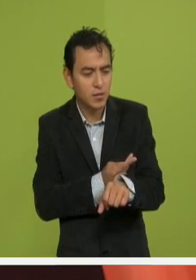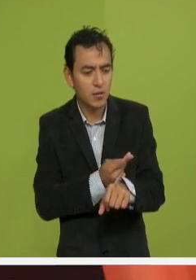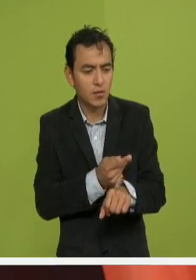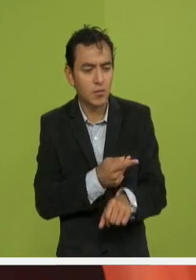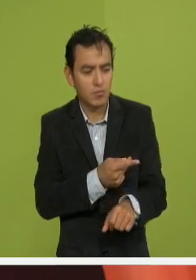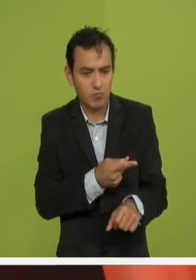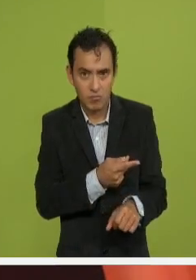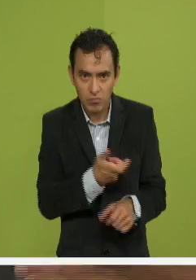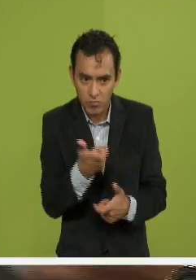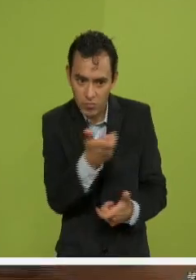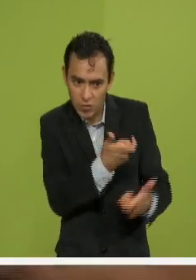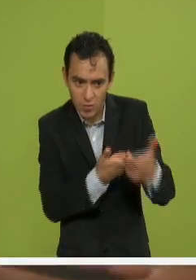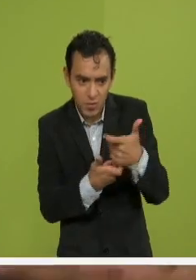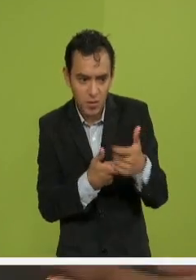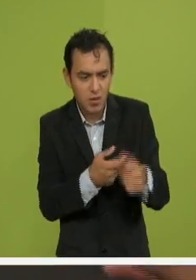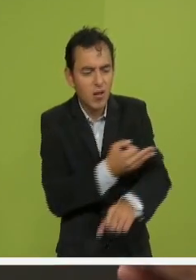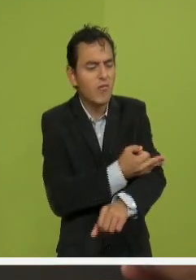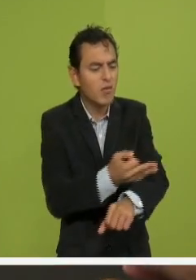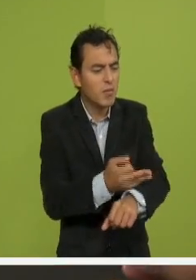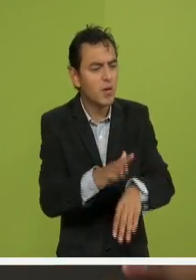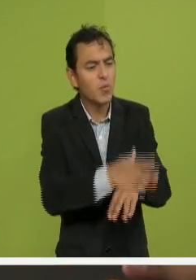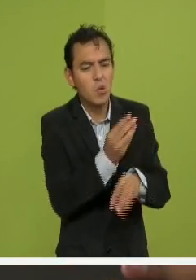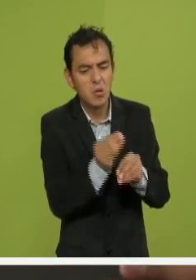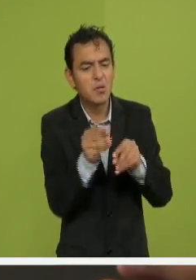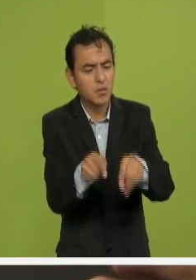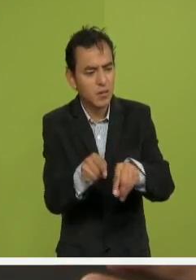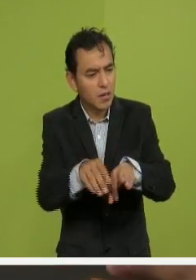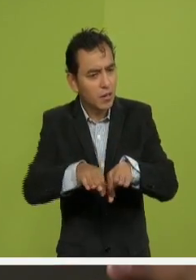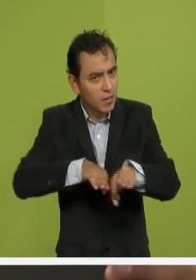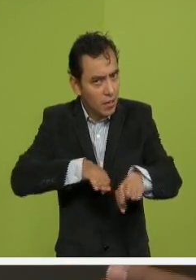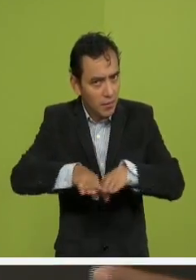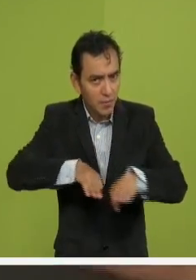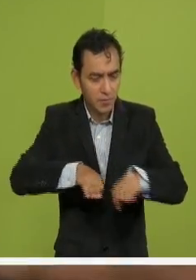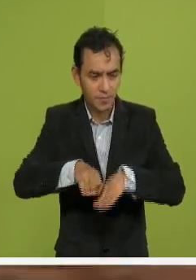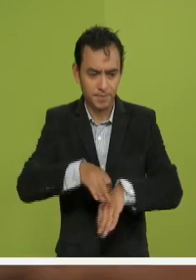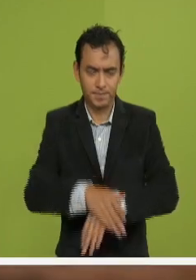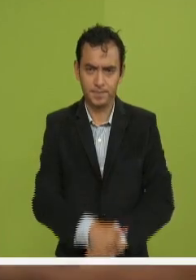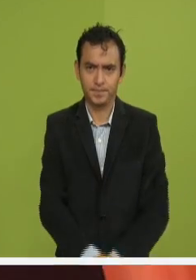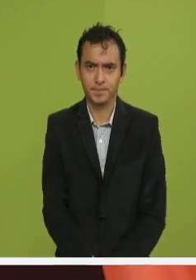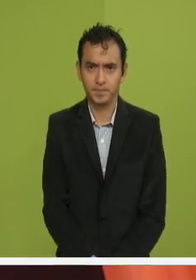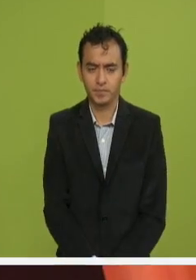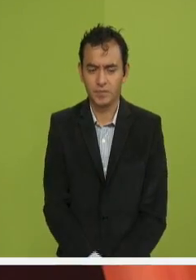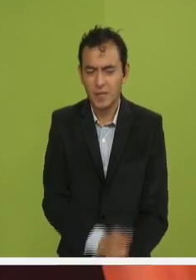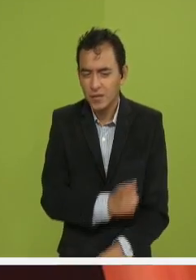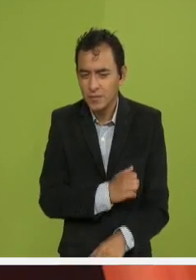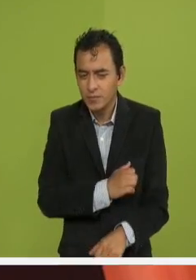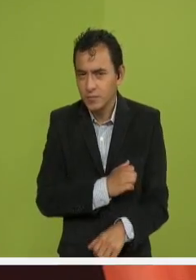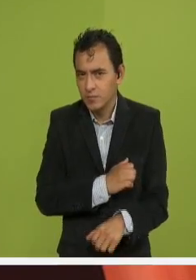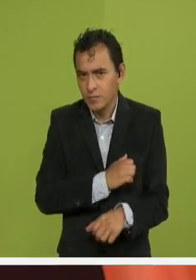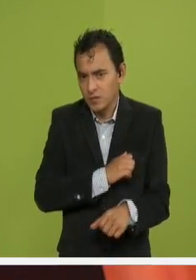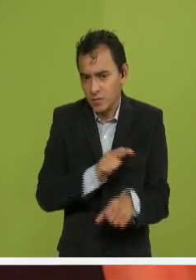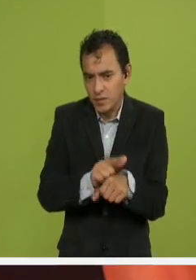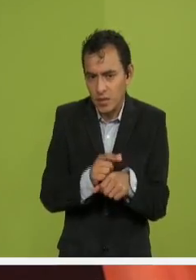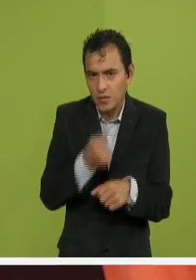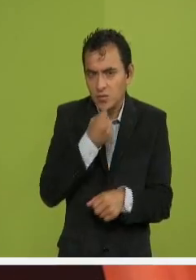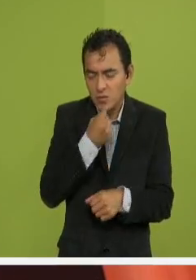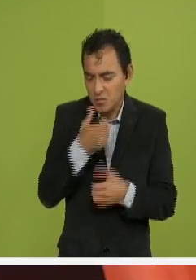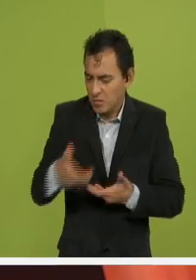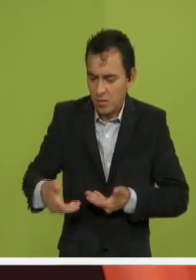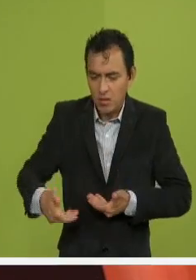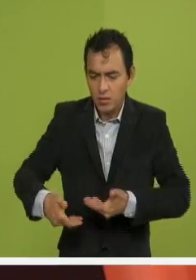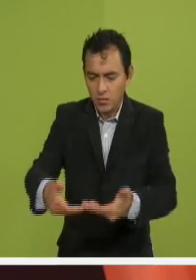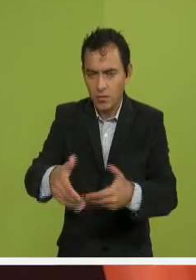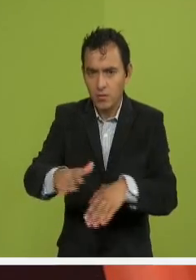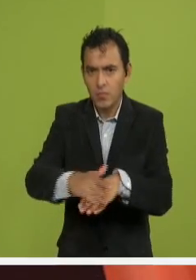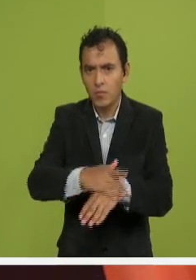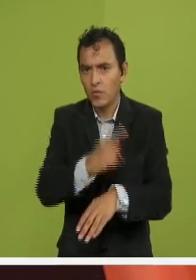es su situación familiar, por qué está ahí ese niño trabajando. Específicamente los niños de las calles, porque no